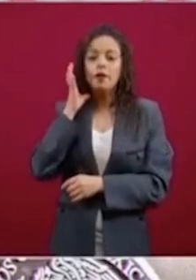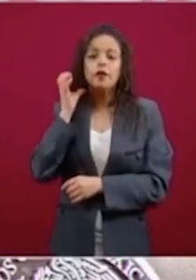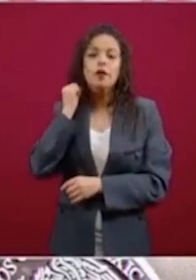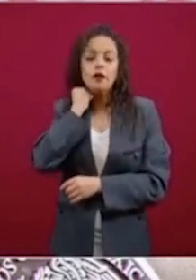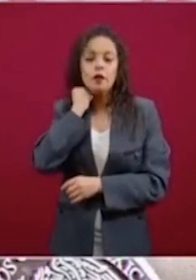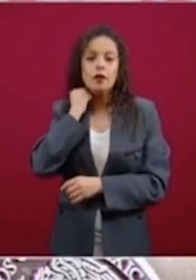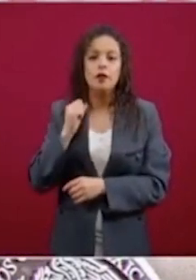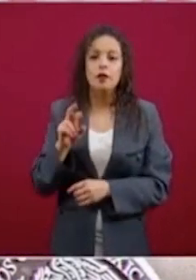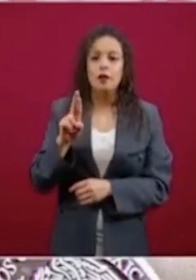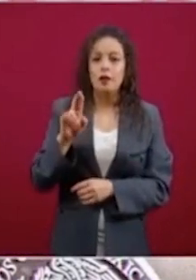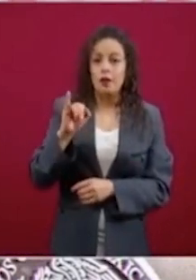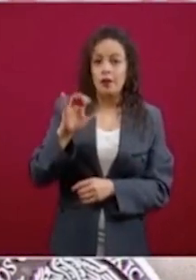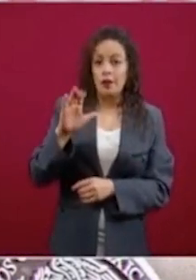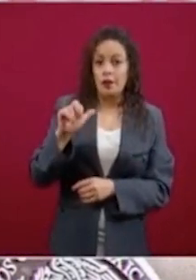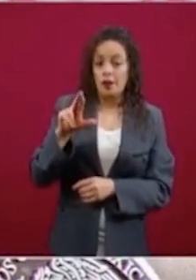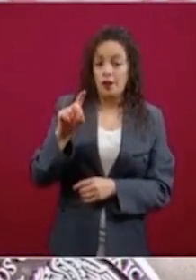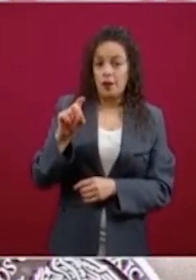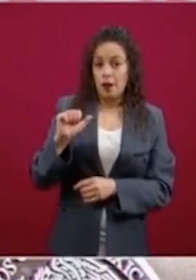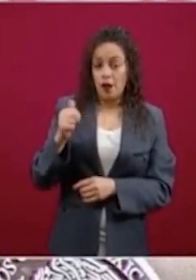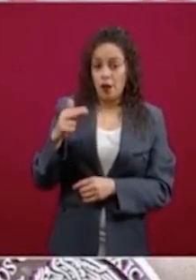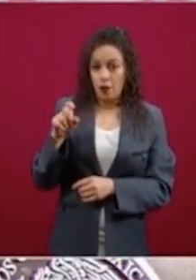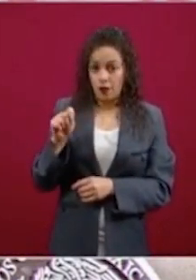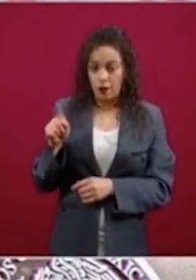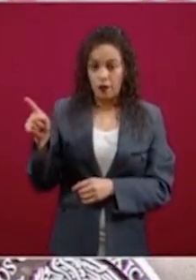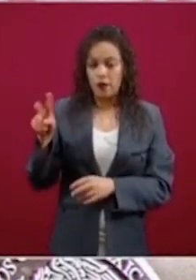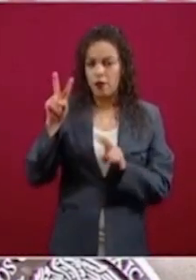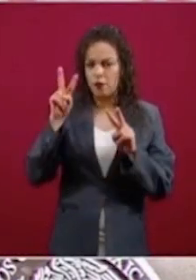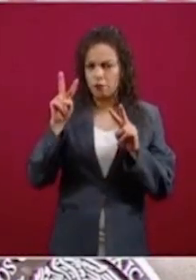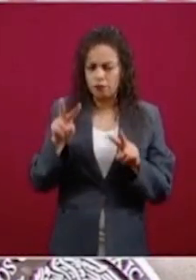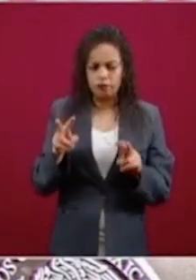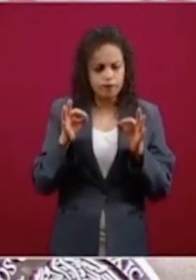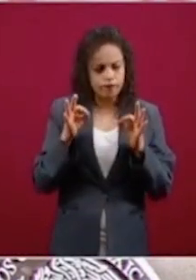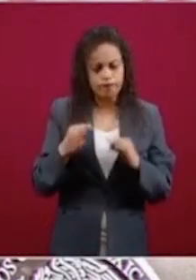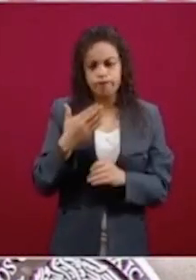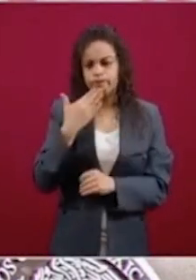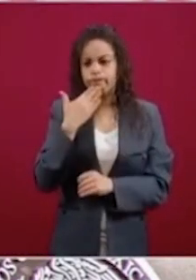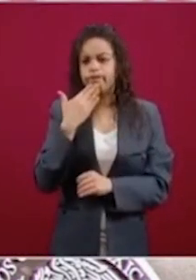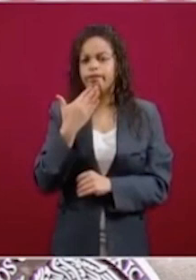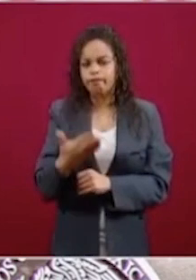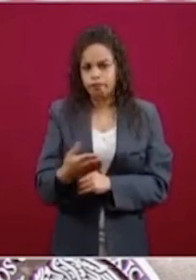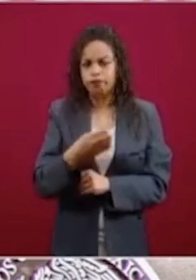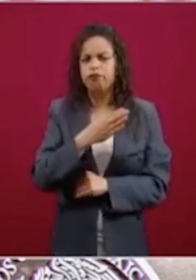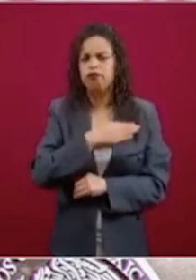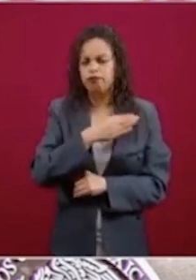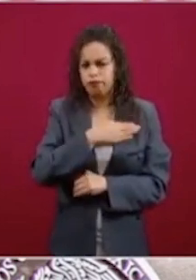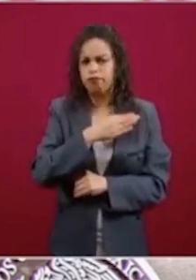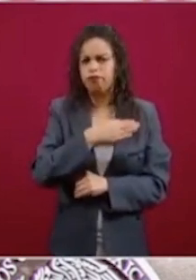Ricardo Agüet es un hombre íntegro, una gente buena,